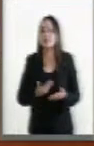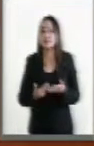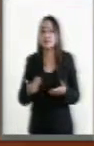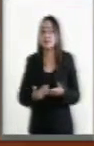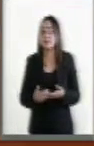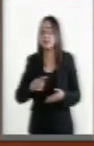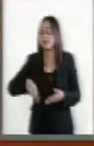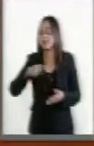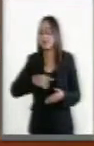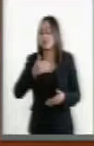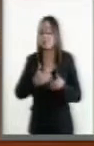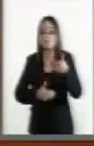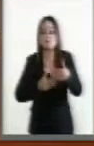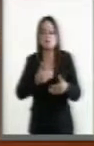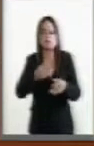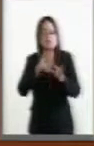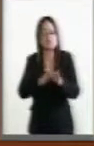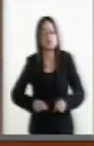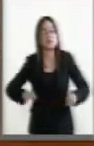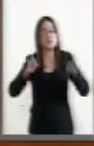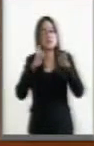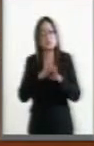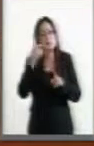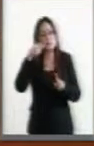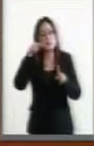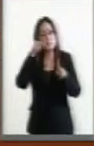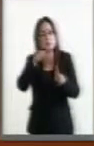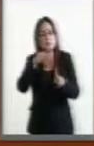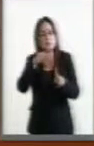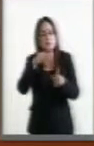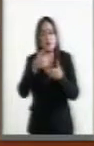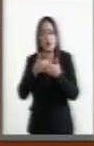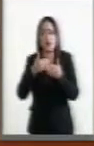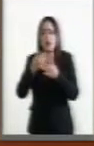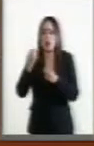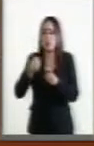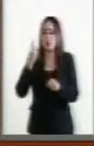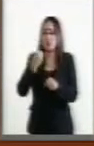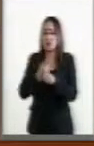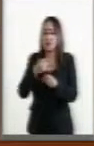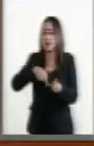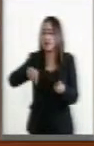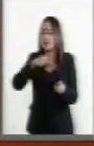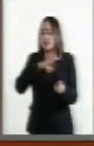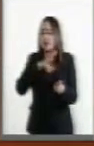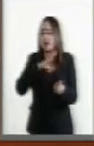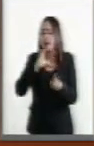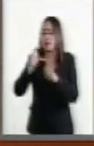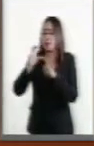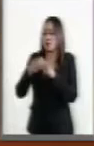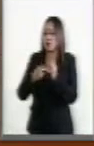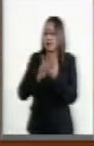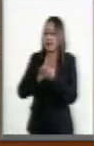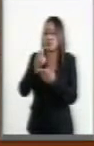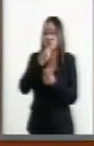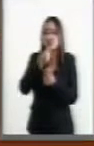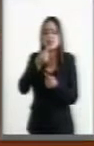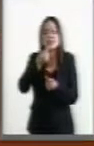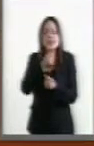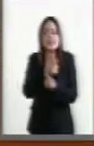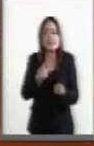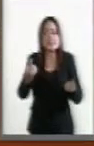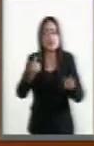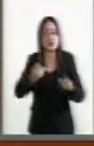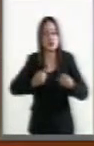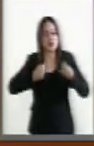gran paso a esta oportunidad que nos da la Comisión de Derechos de la Niñez